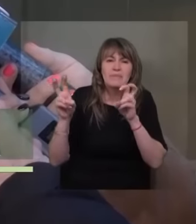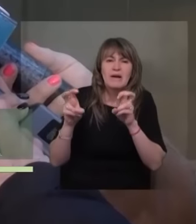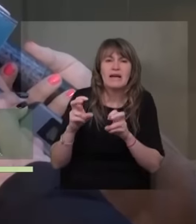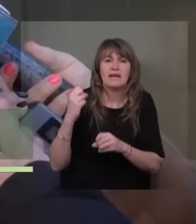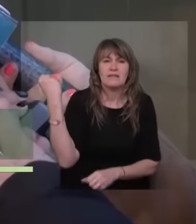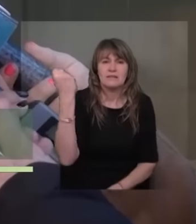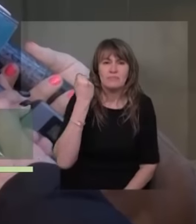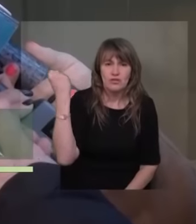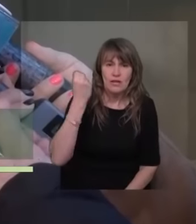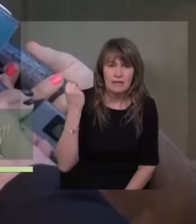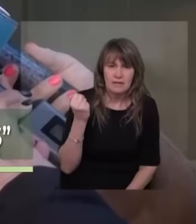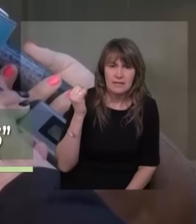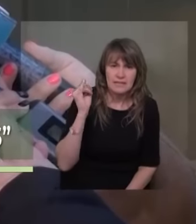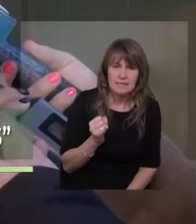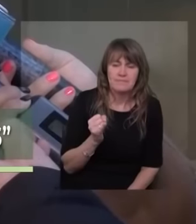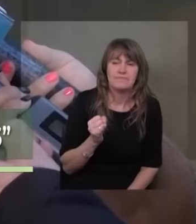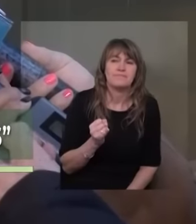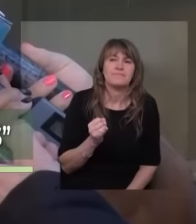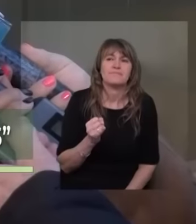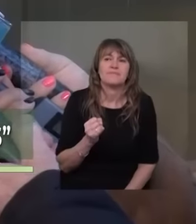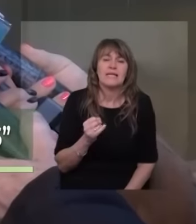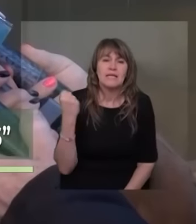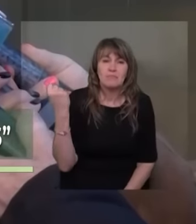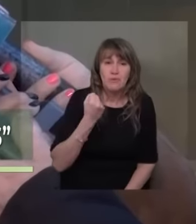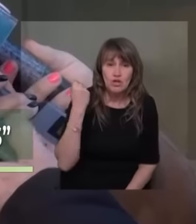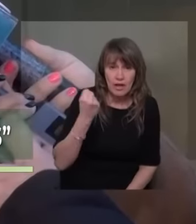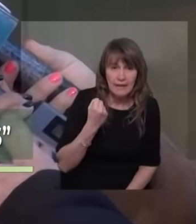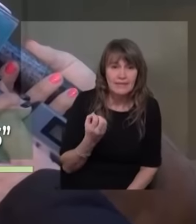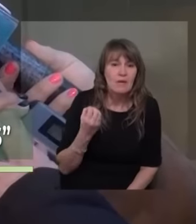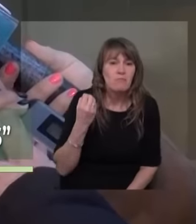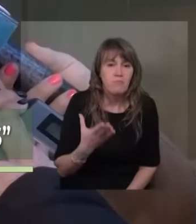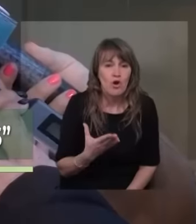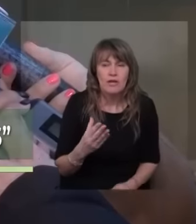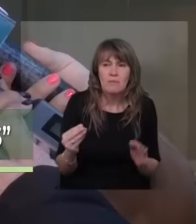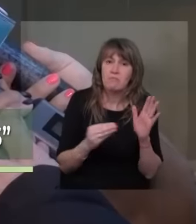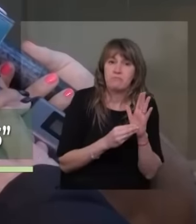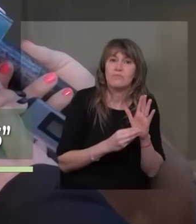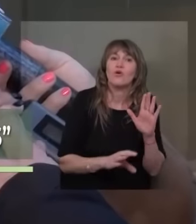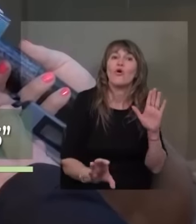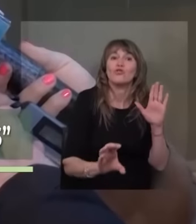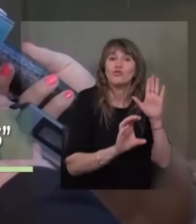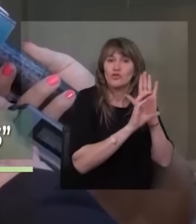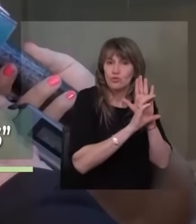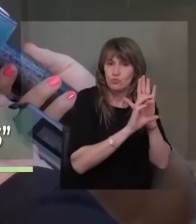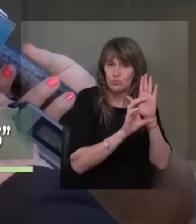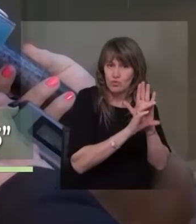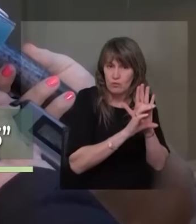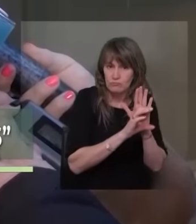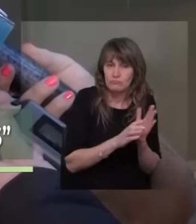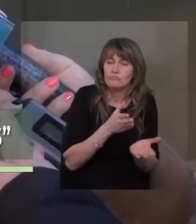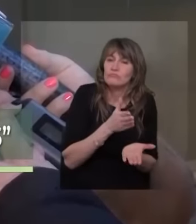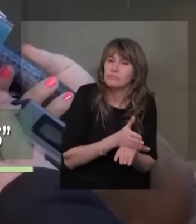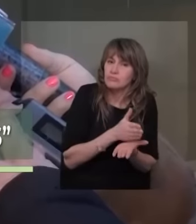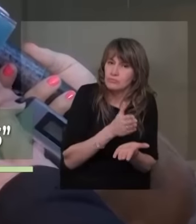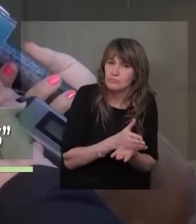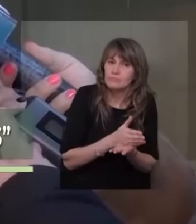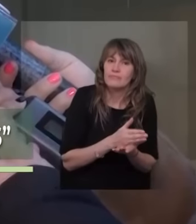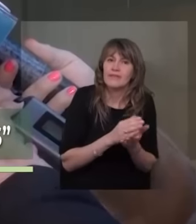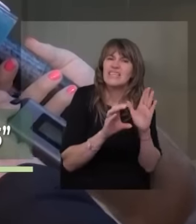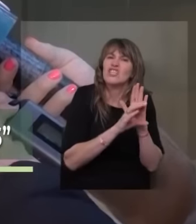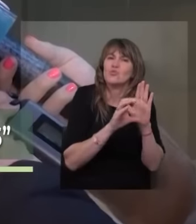relevante aparte de todo lo que significa poner en la Constitución con la rigidez propia del texto